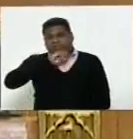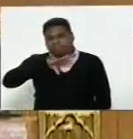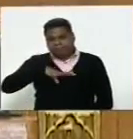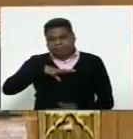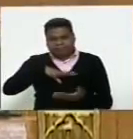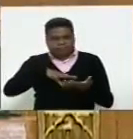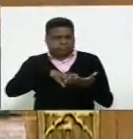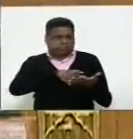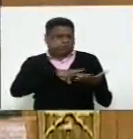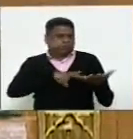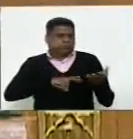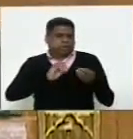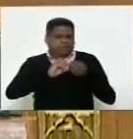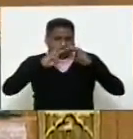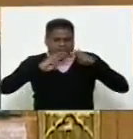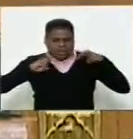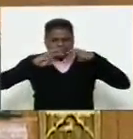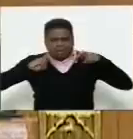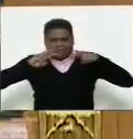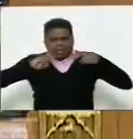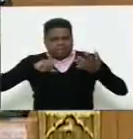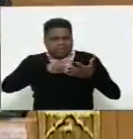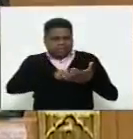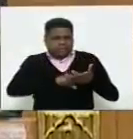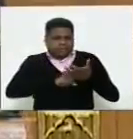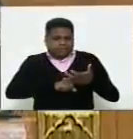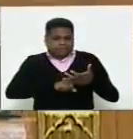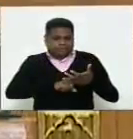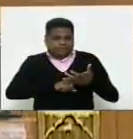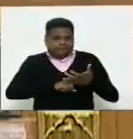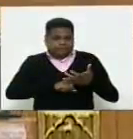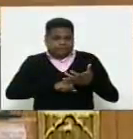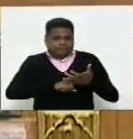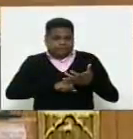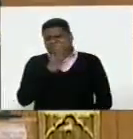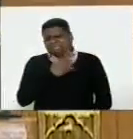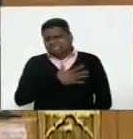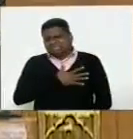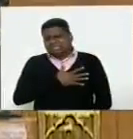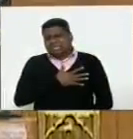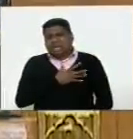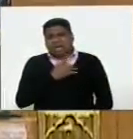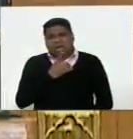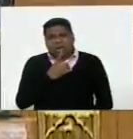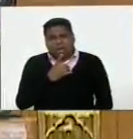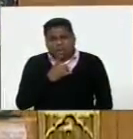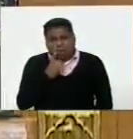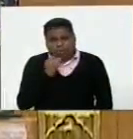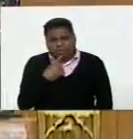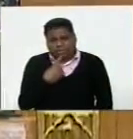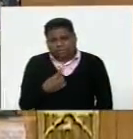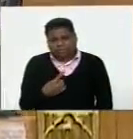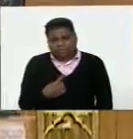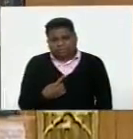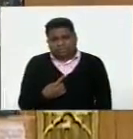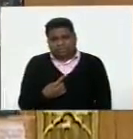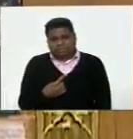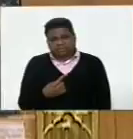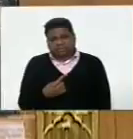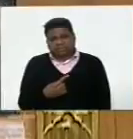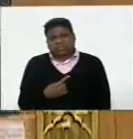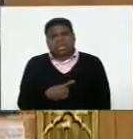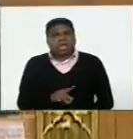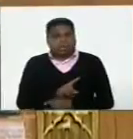tema del parto doloroso. Él decía que ese era un dogma